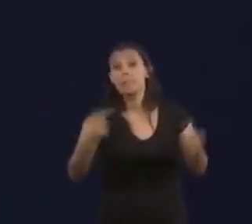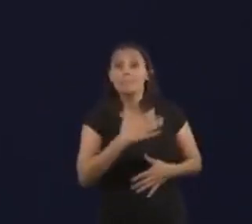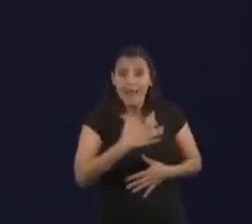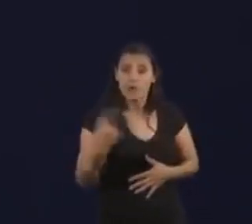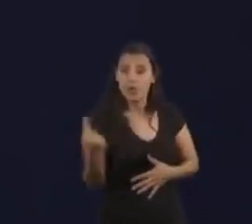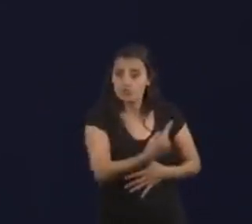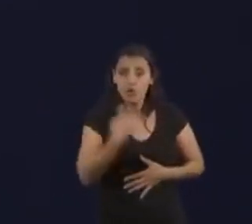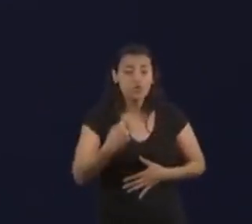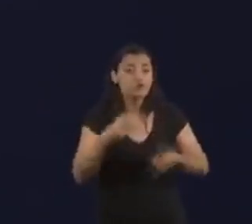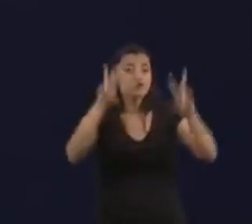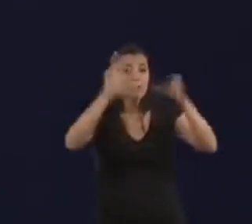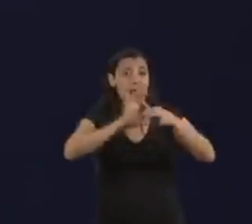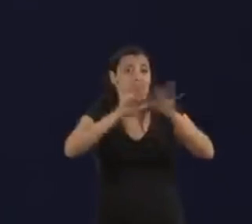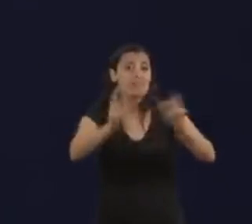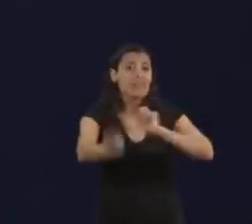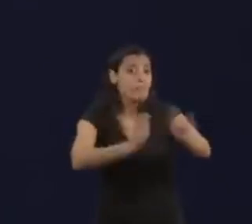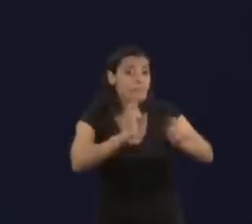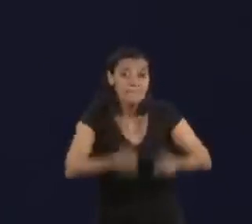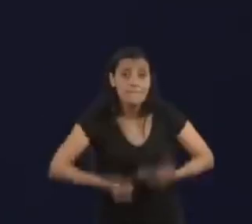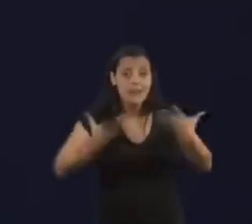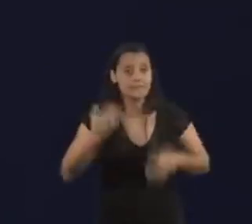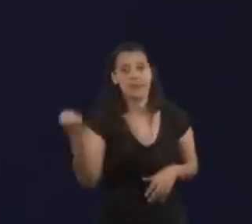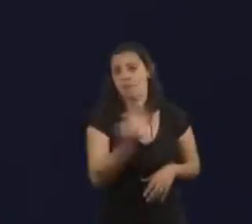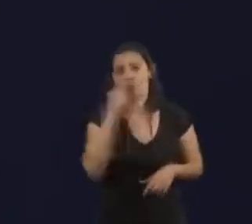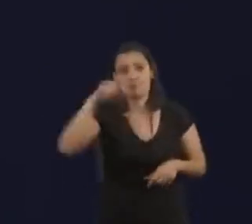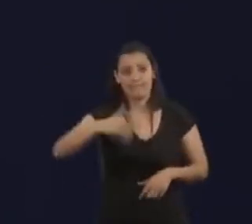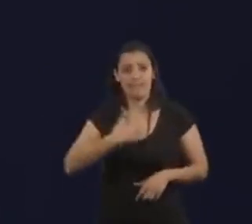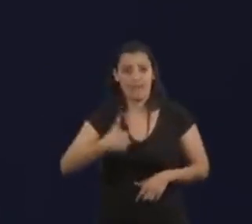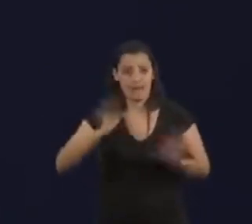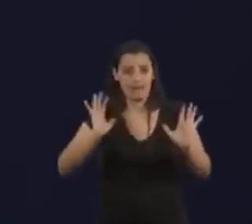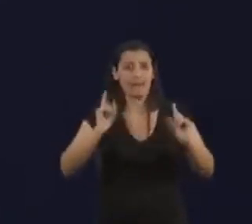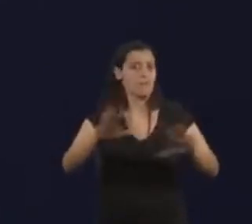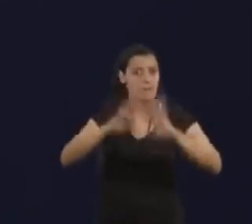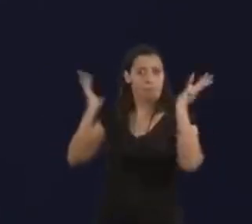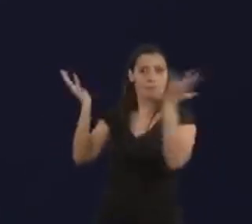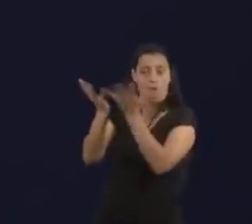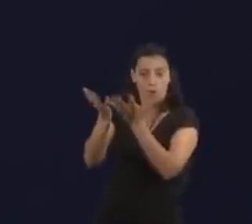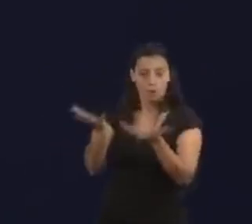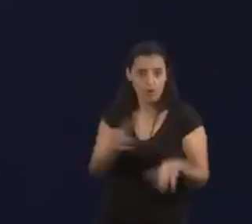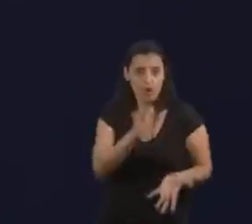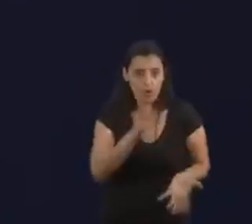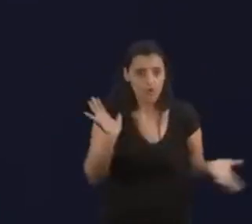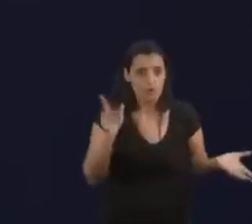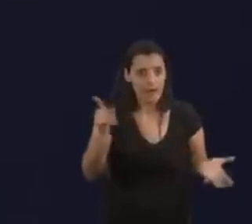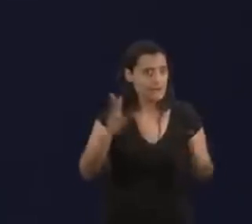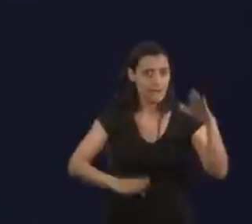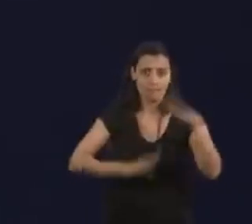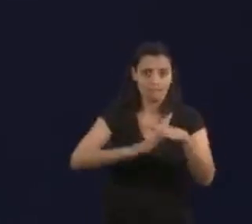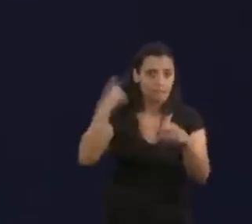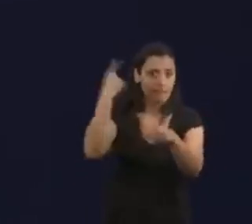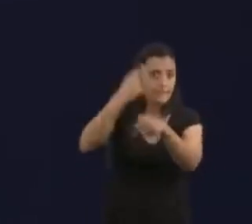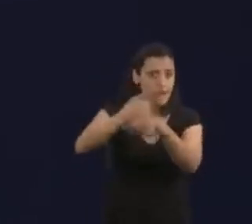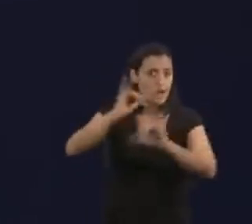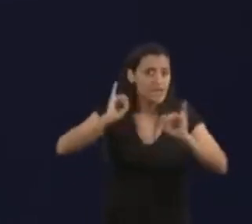prensa es fundamental y fundamental no solo en Argentina digo alrededor del mundo nos parece algo esencial para